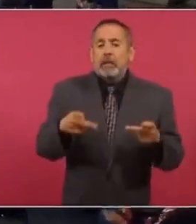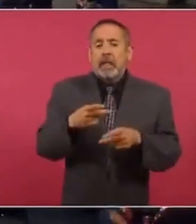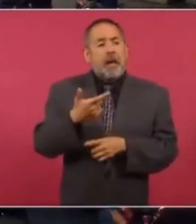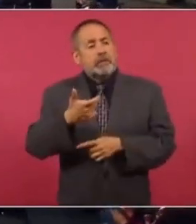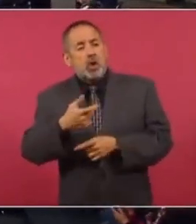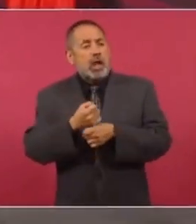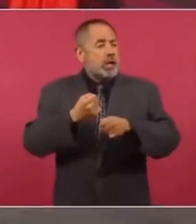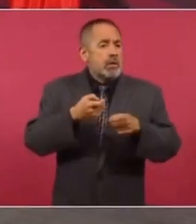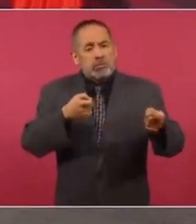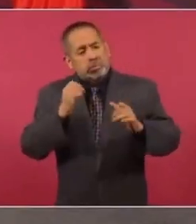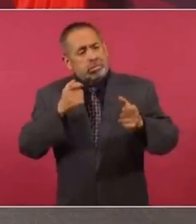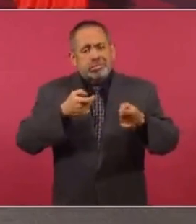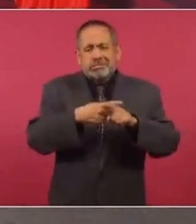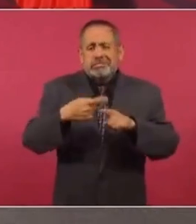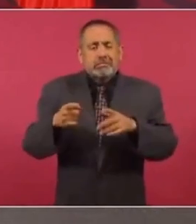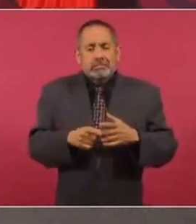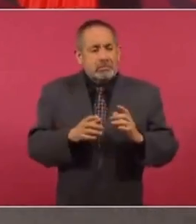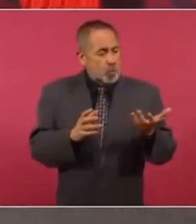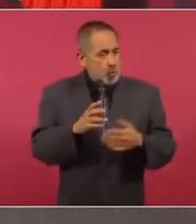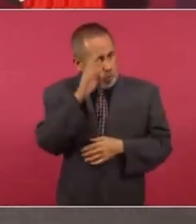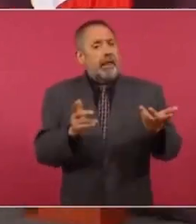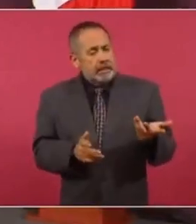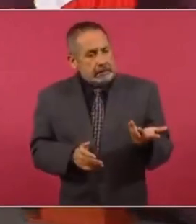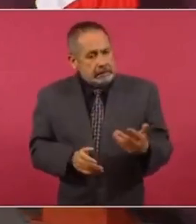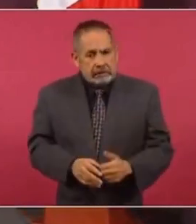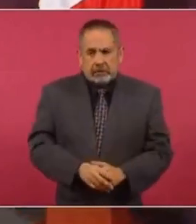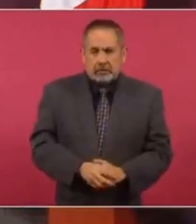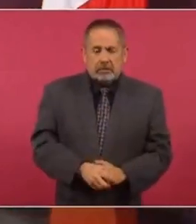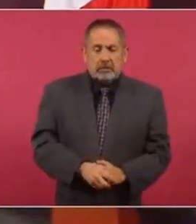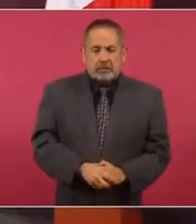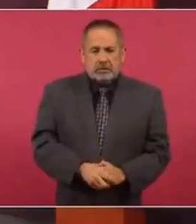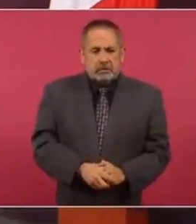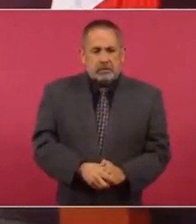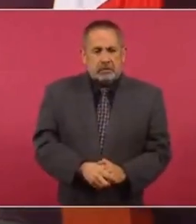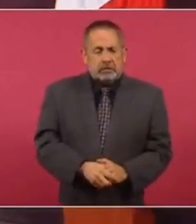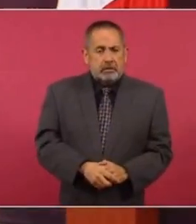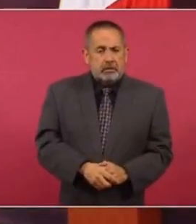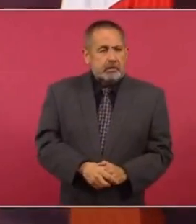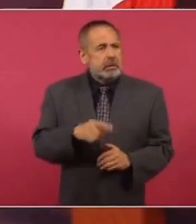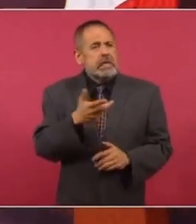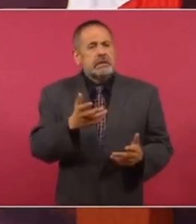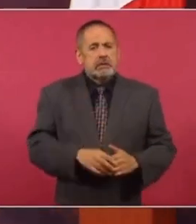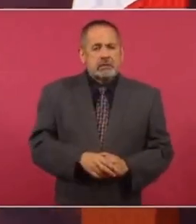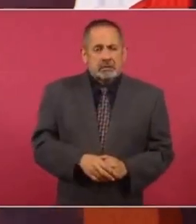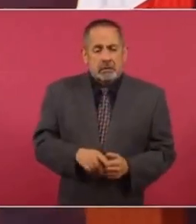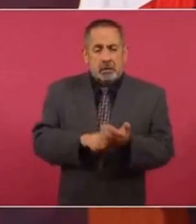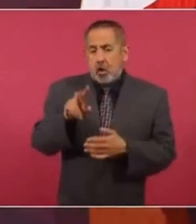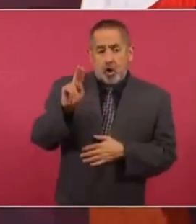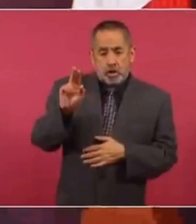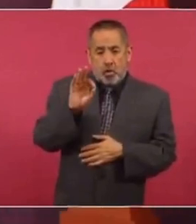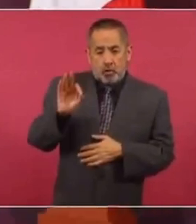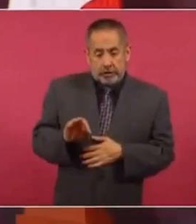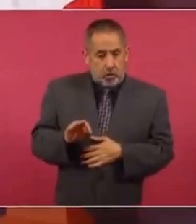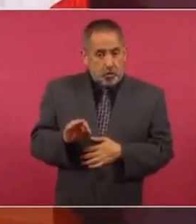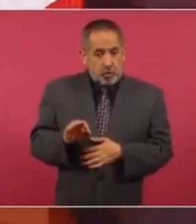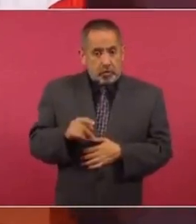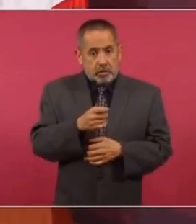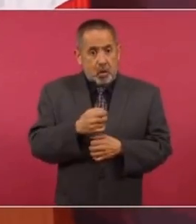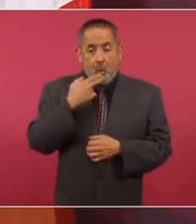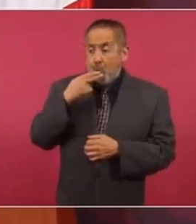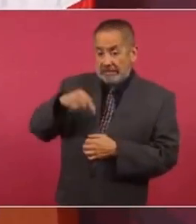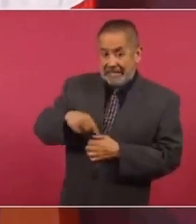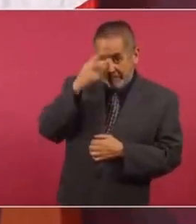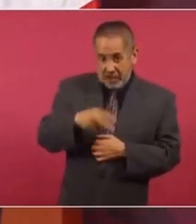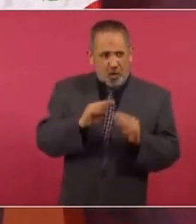armas de alto poder? ¿Qué hacen con eso? El 80% de las armas que utilizan